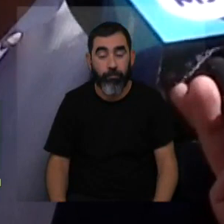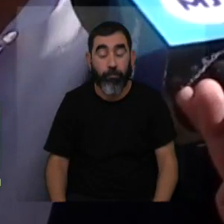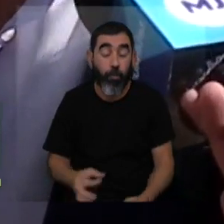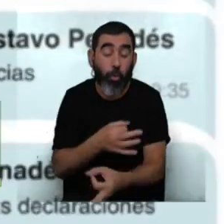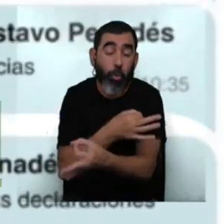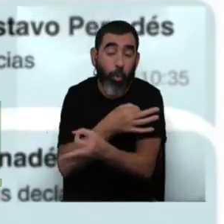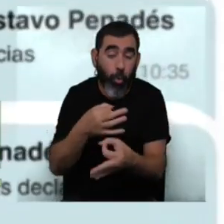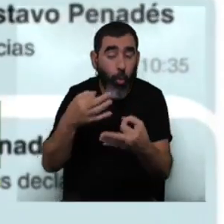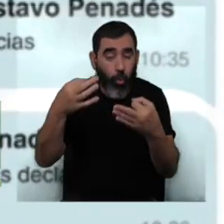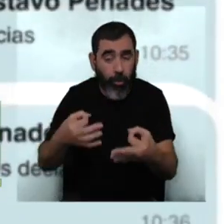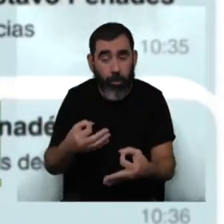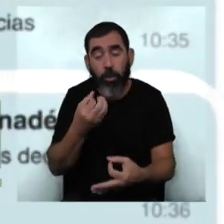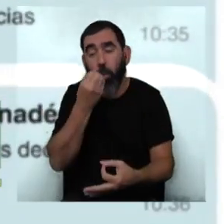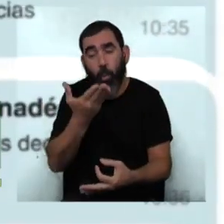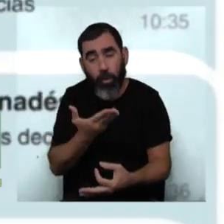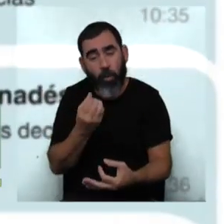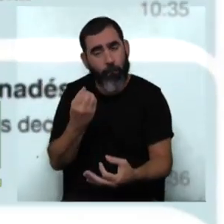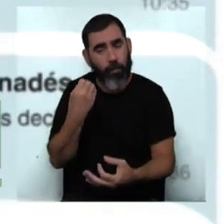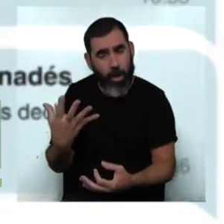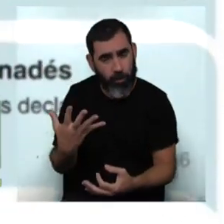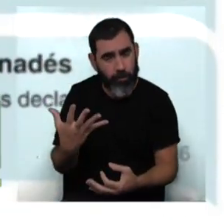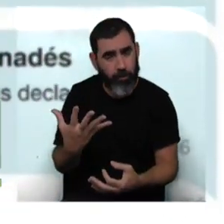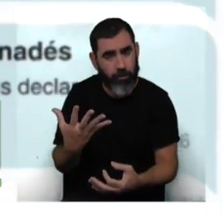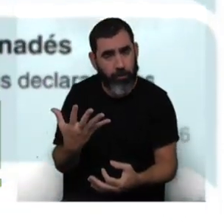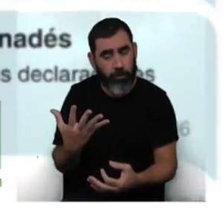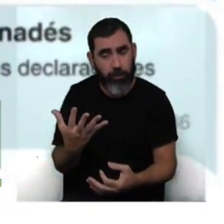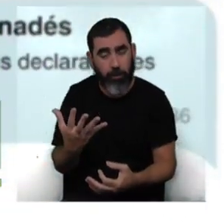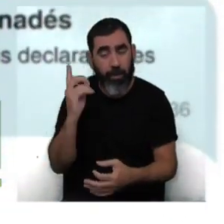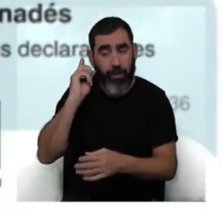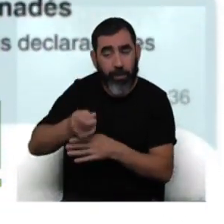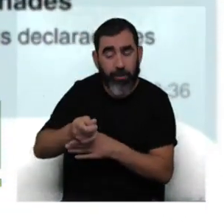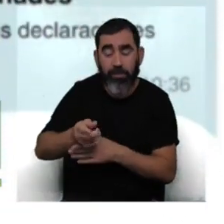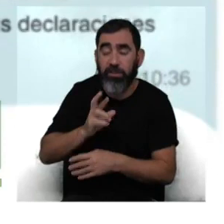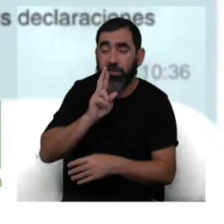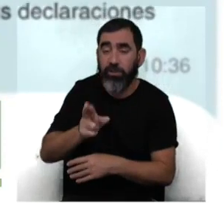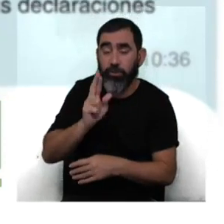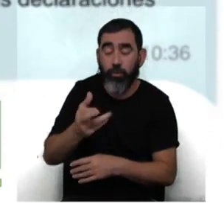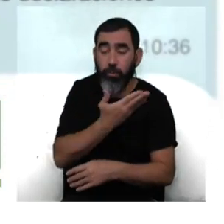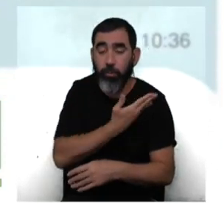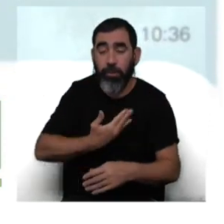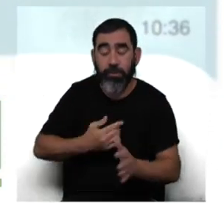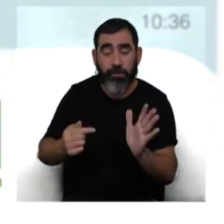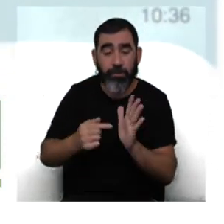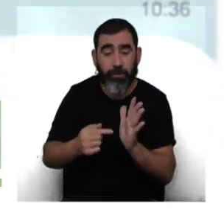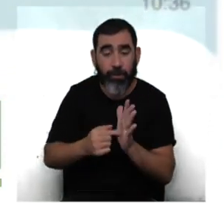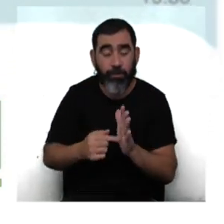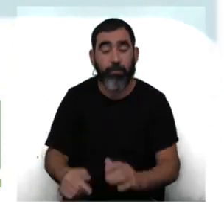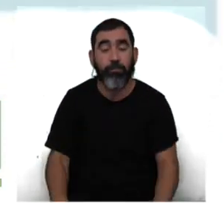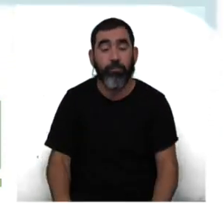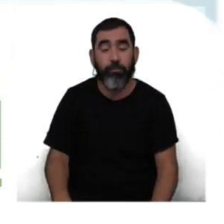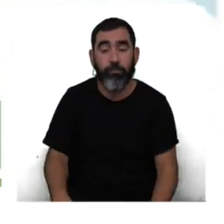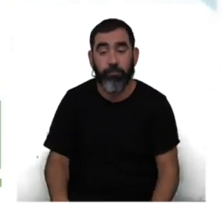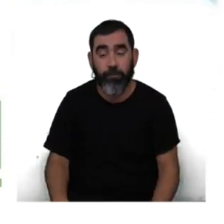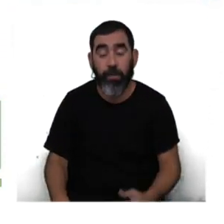correcto, prudente y valiente la decisión del presidente del directorio de que este tipo